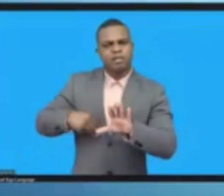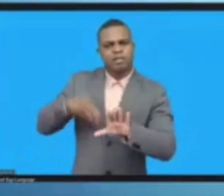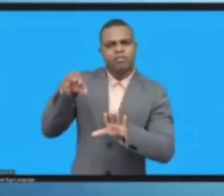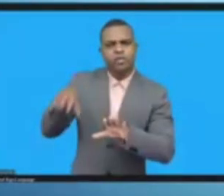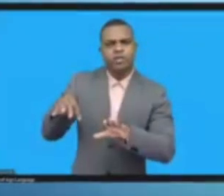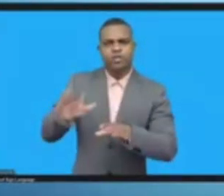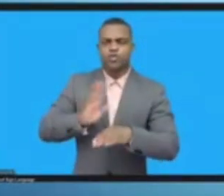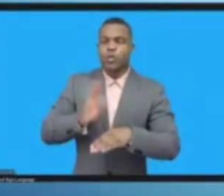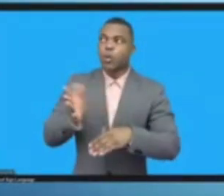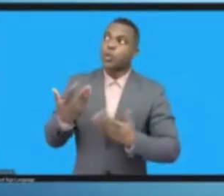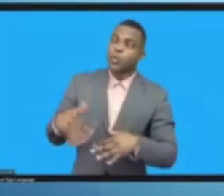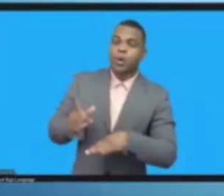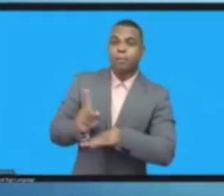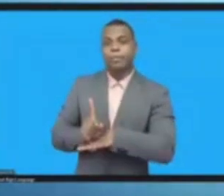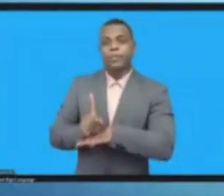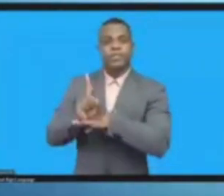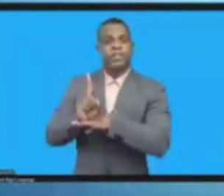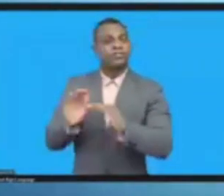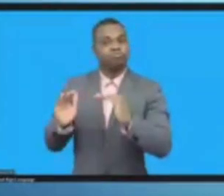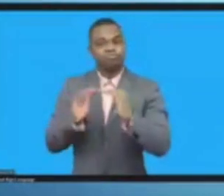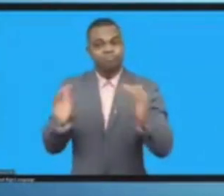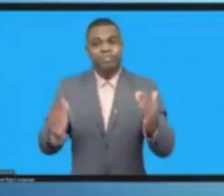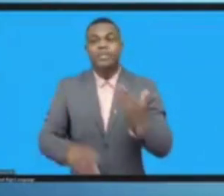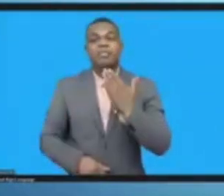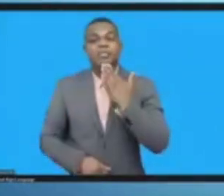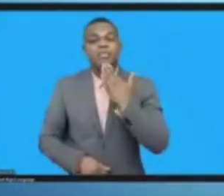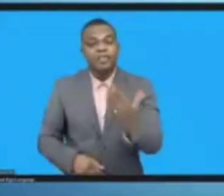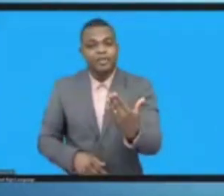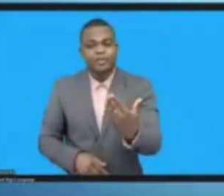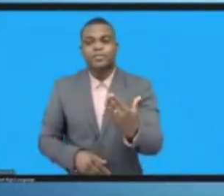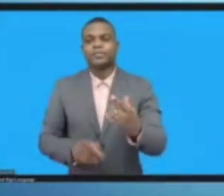todos ustedes Muchas gracias por su atención